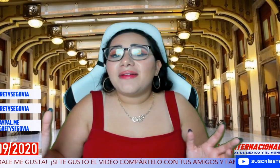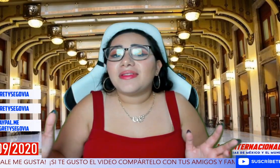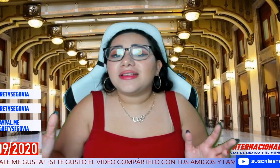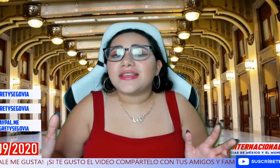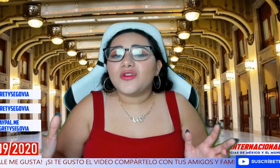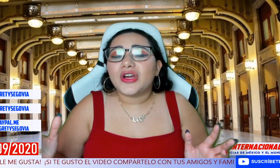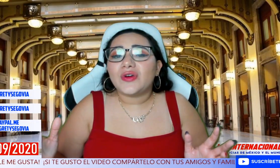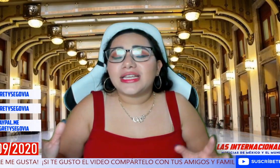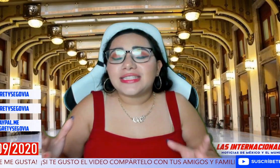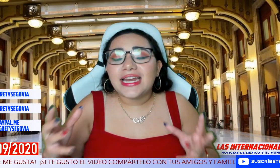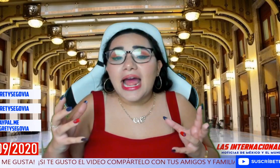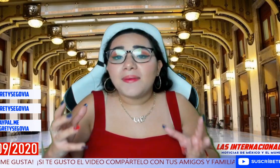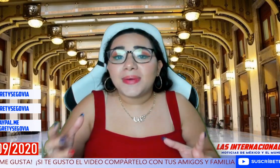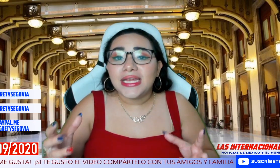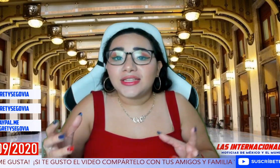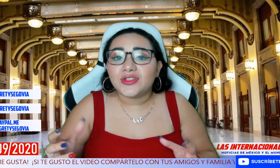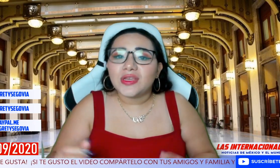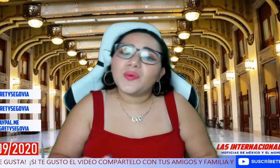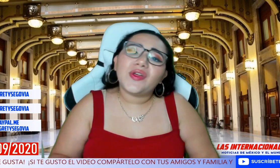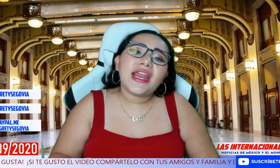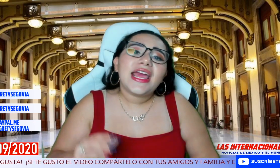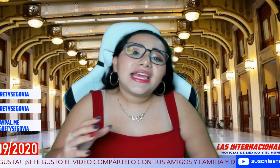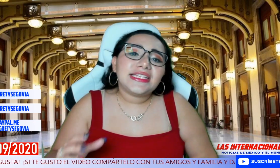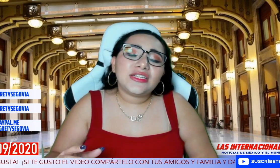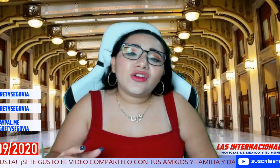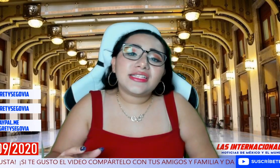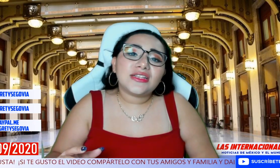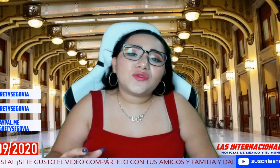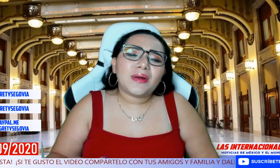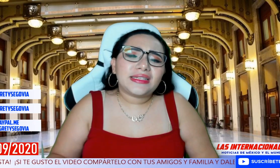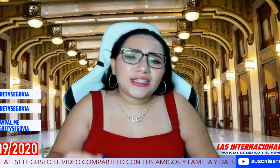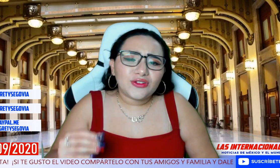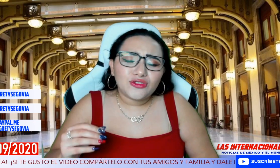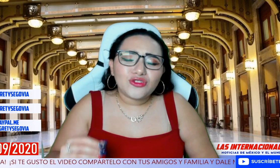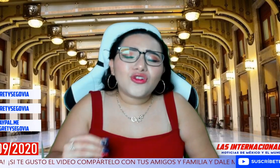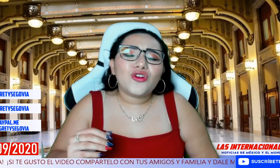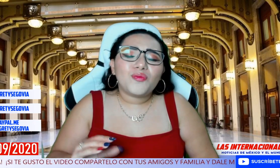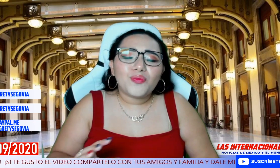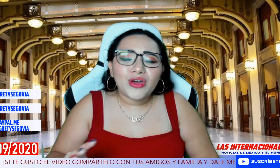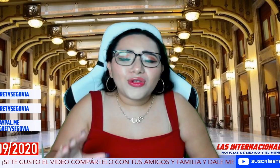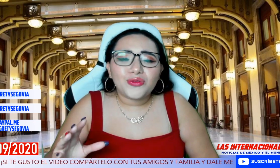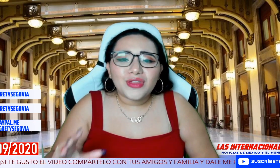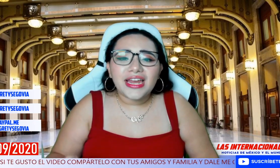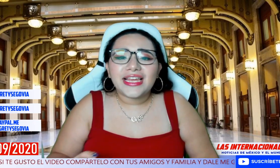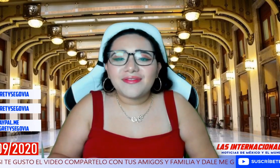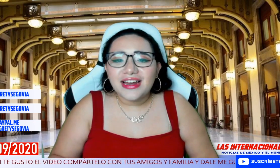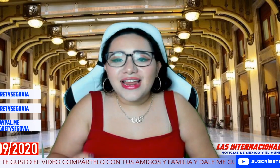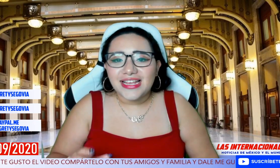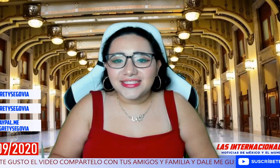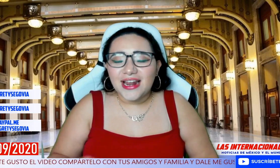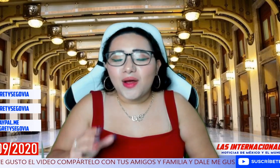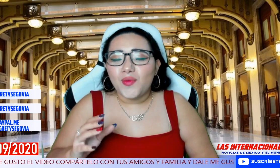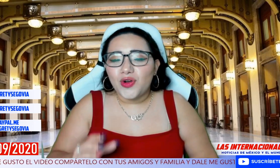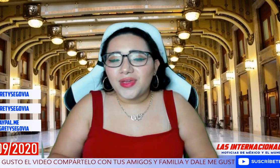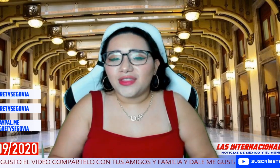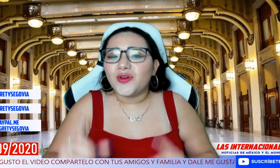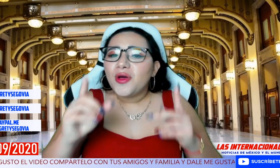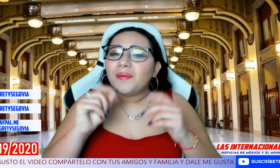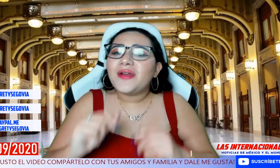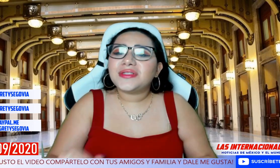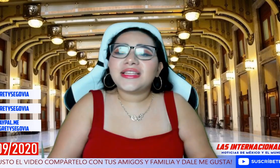la verdad es que yo creo que están hambrientos de poder y si no les dan su partido no puedo dudar que van a estar